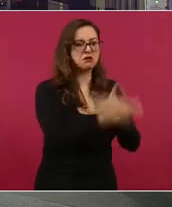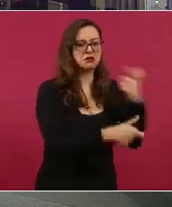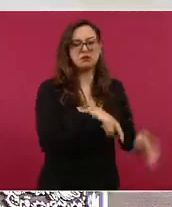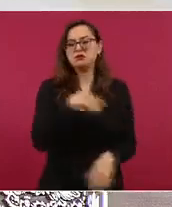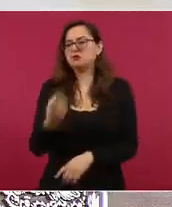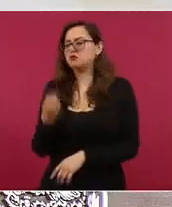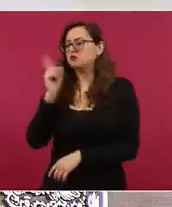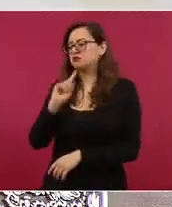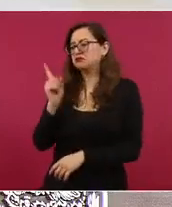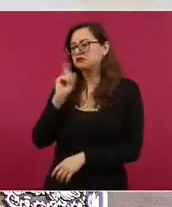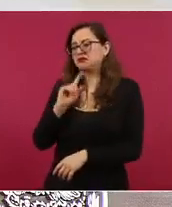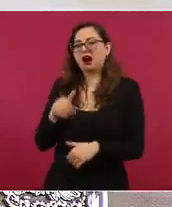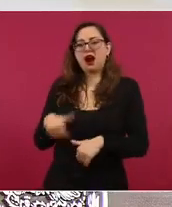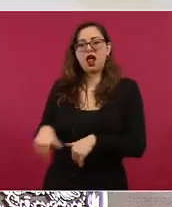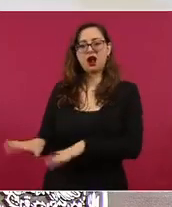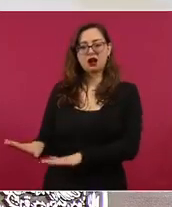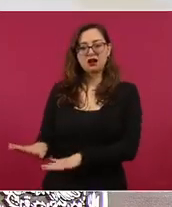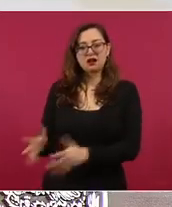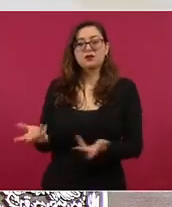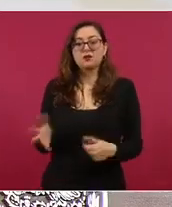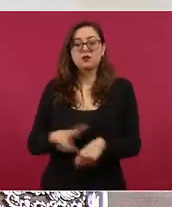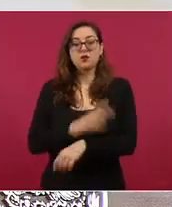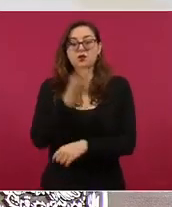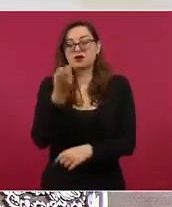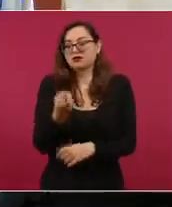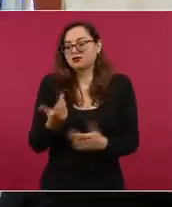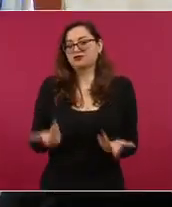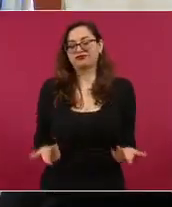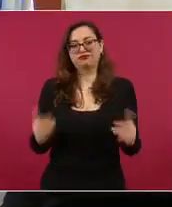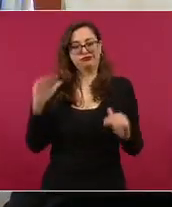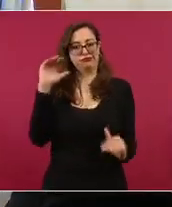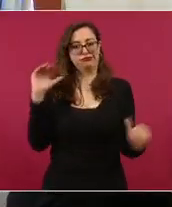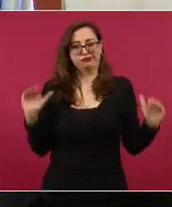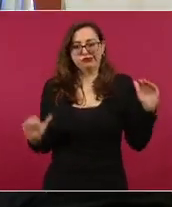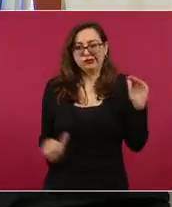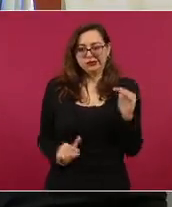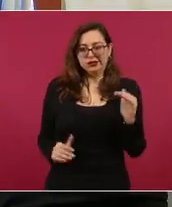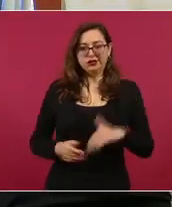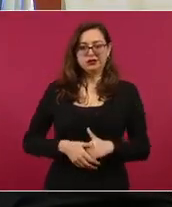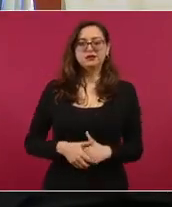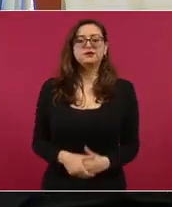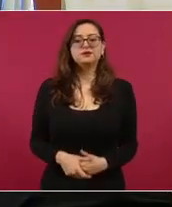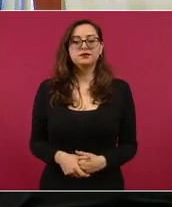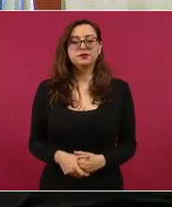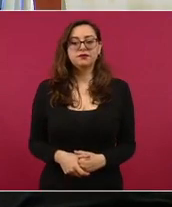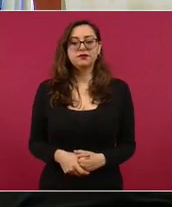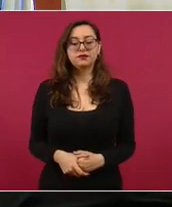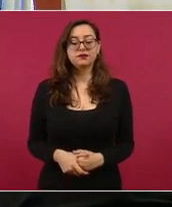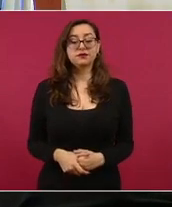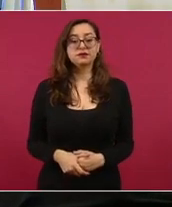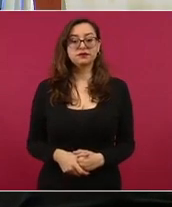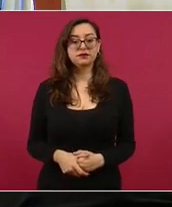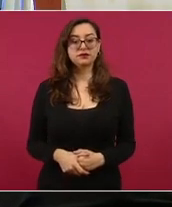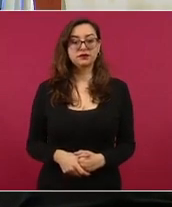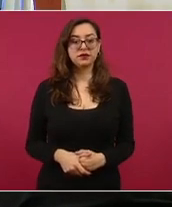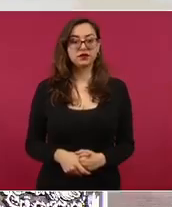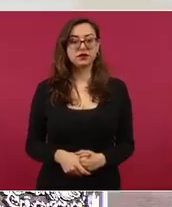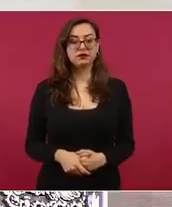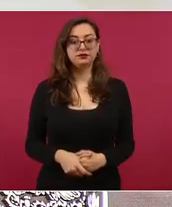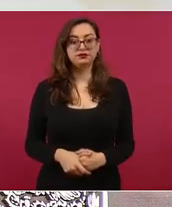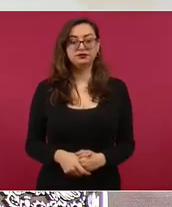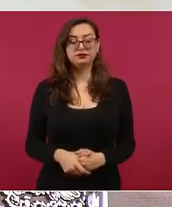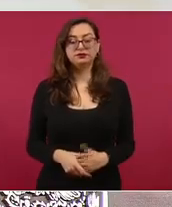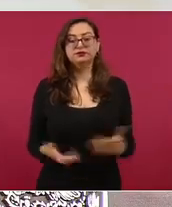de salarios de una mujer y un hombre. A siguiente lámina, por favor. Aquí pongo actos